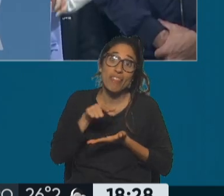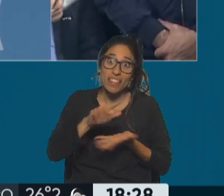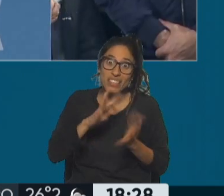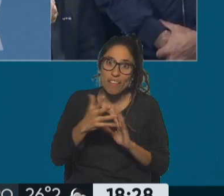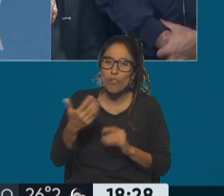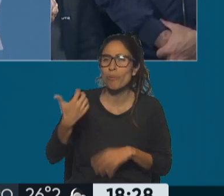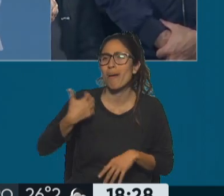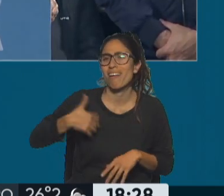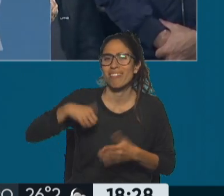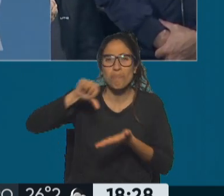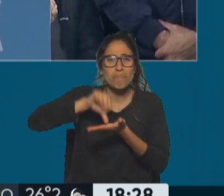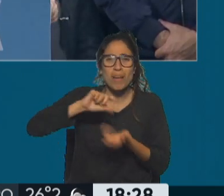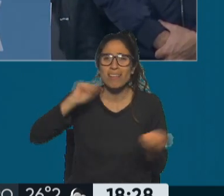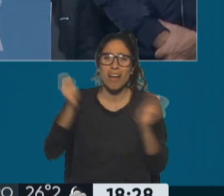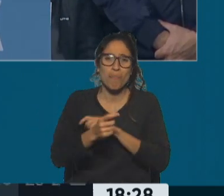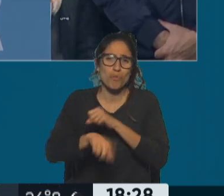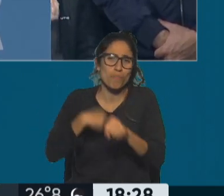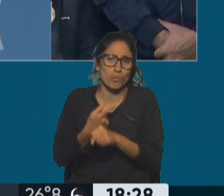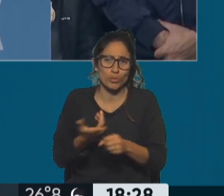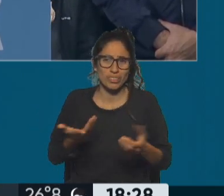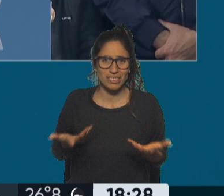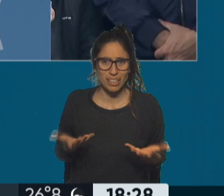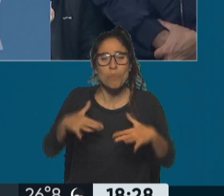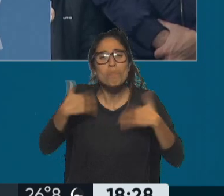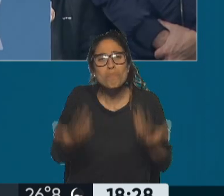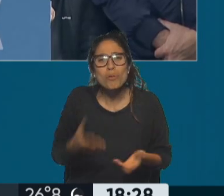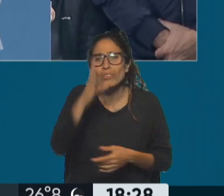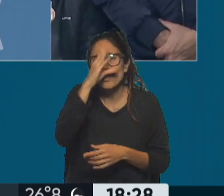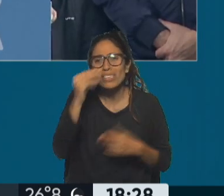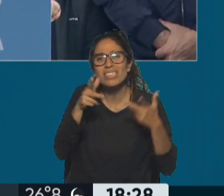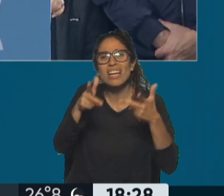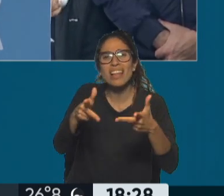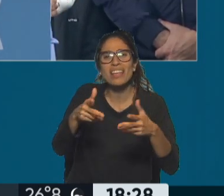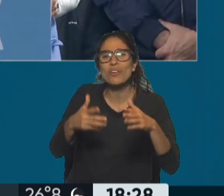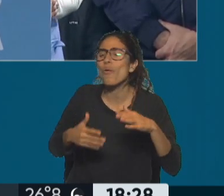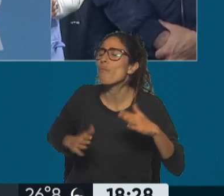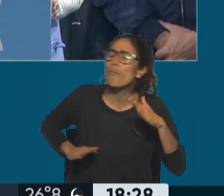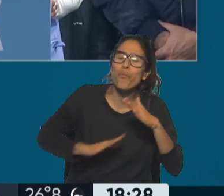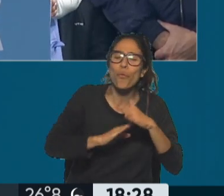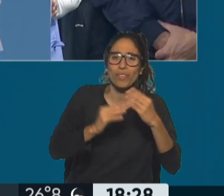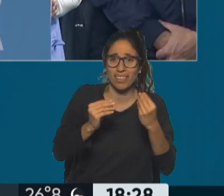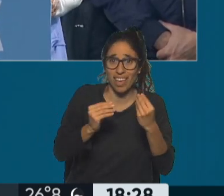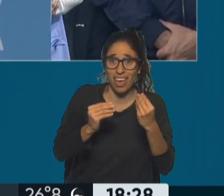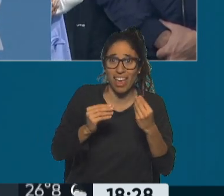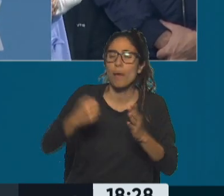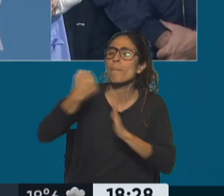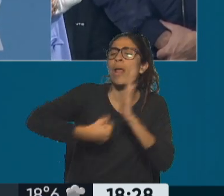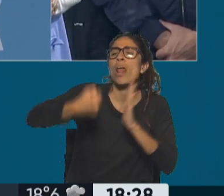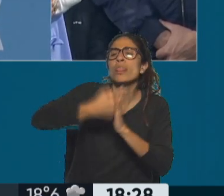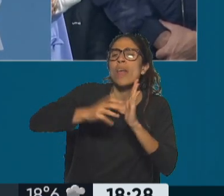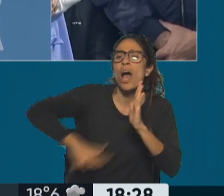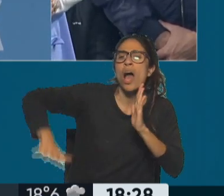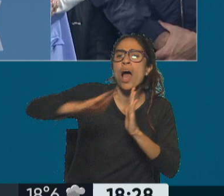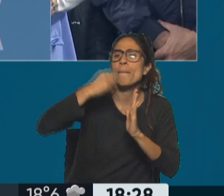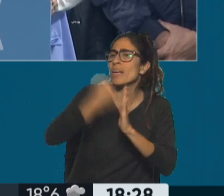eso es imprescindible lo que dijo Cristina, es imprescindible la militancia, es imprescindible salir a ganar territorio, es imprescindible esclarecer,